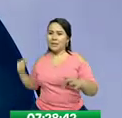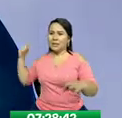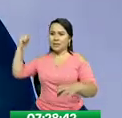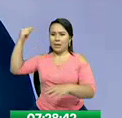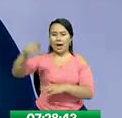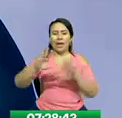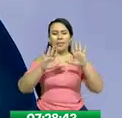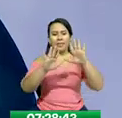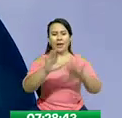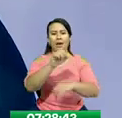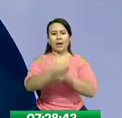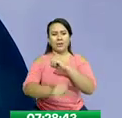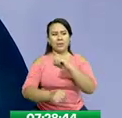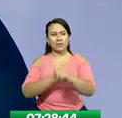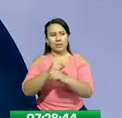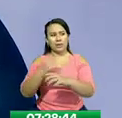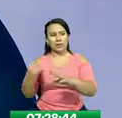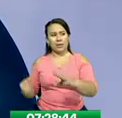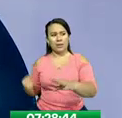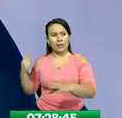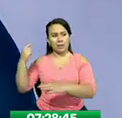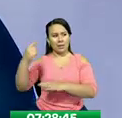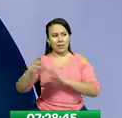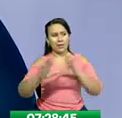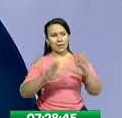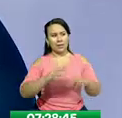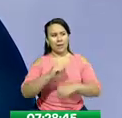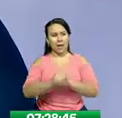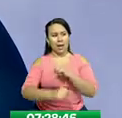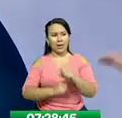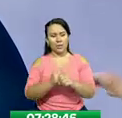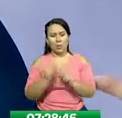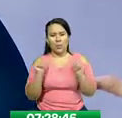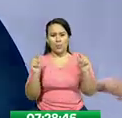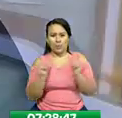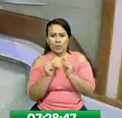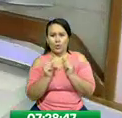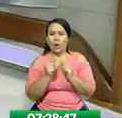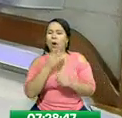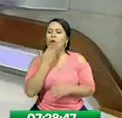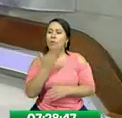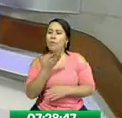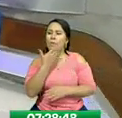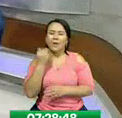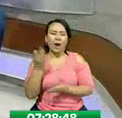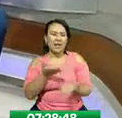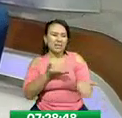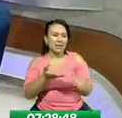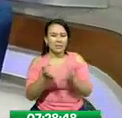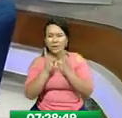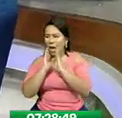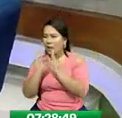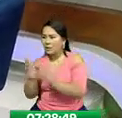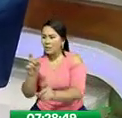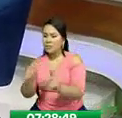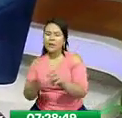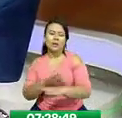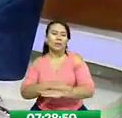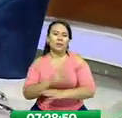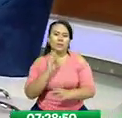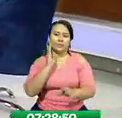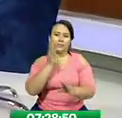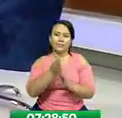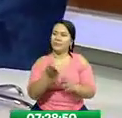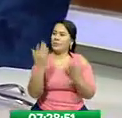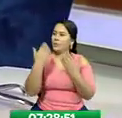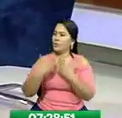años. Y de aquí a 10 años podríamos quedarnos cortos y eso no podemos permitir. ¿Cómo mejoraría el tema del servicio de atención al usuario en caso de que